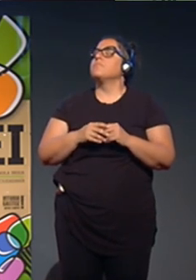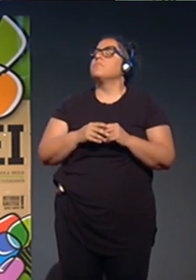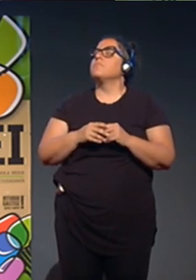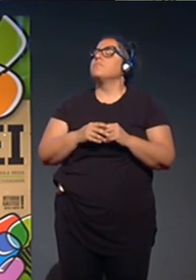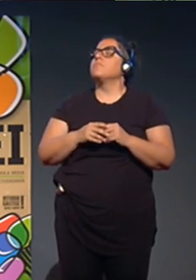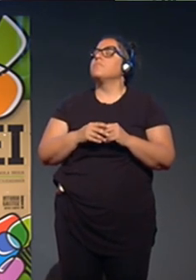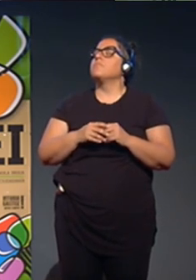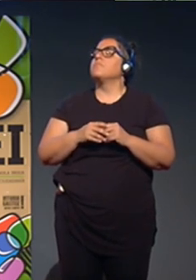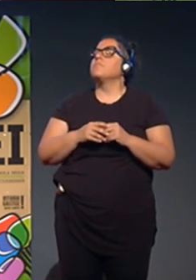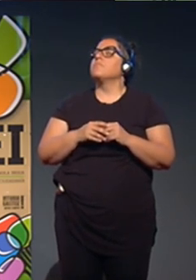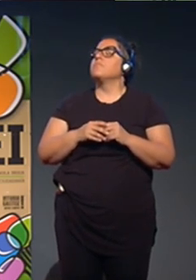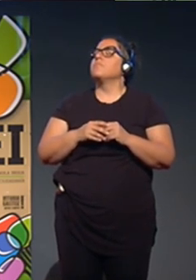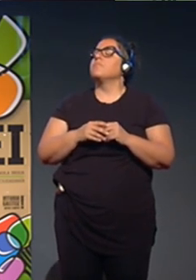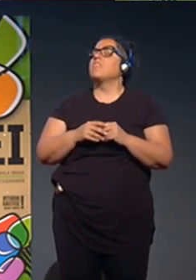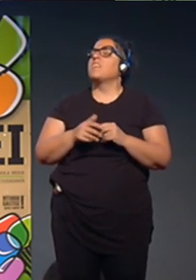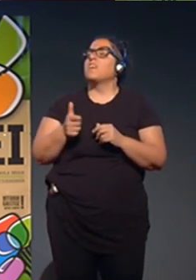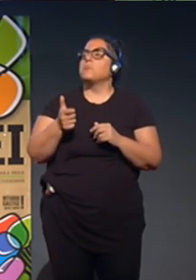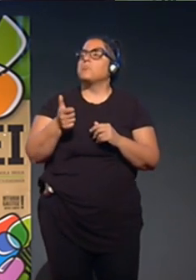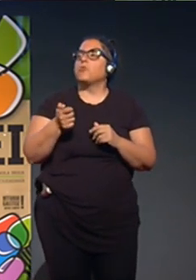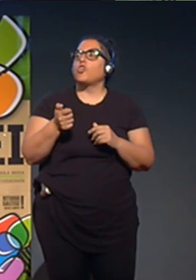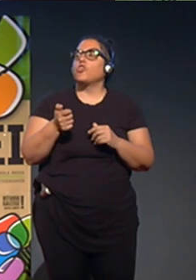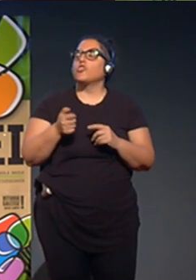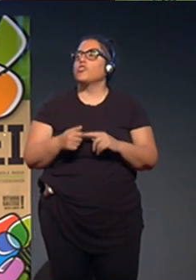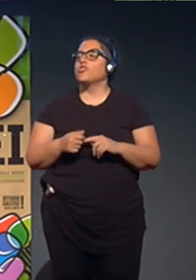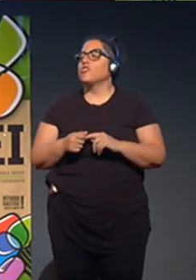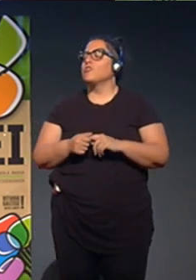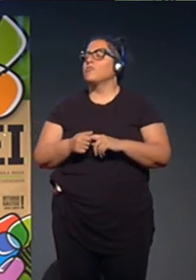quieras A ver si tiene el Bot boton